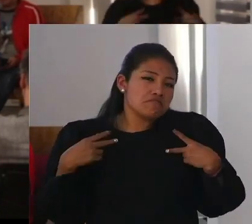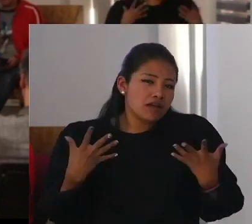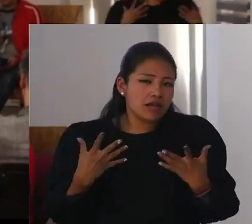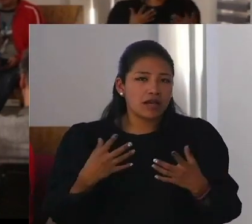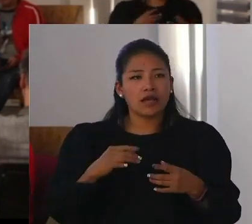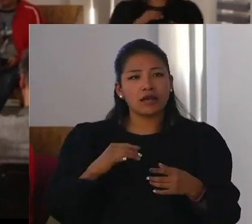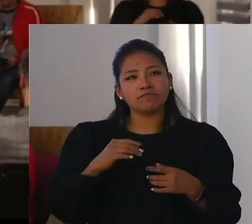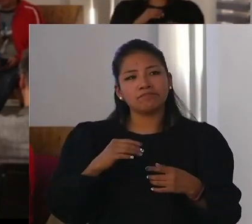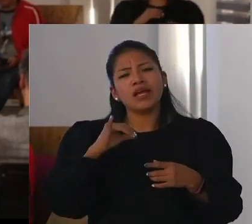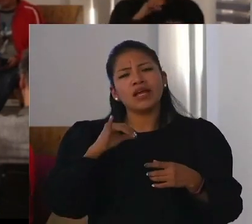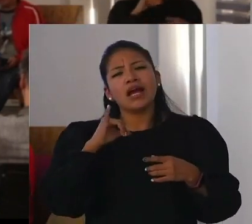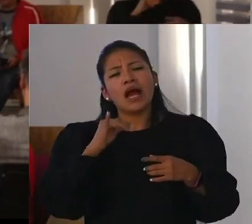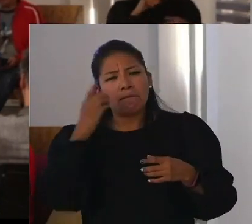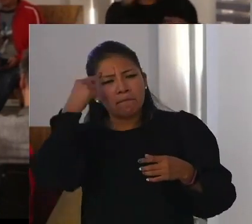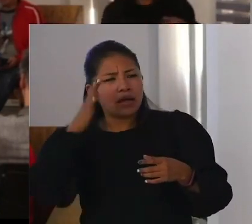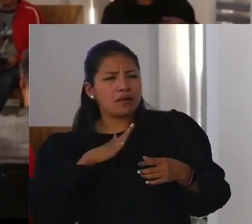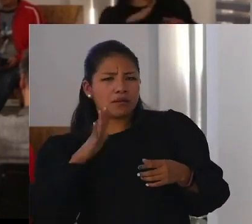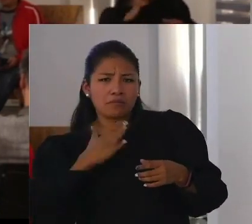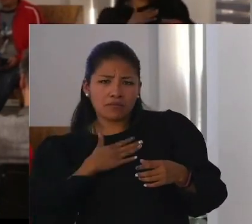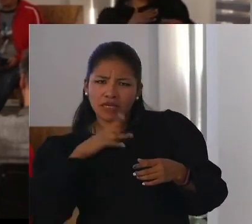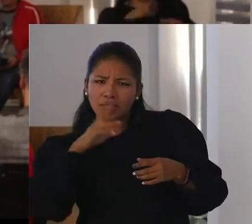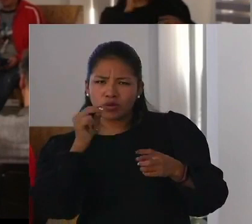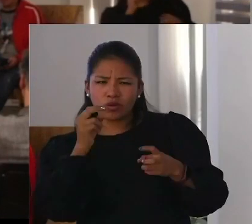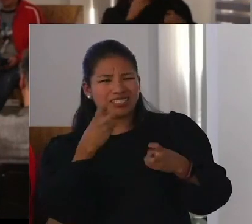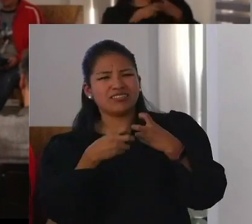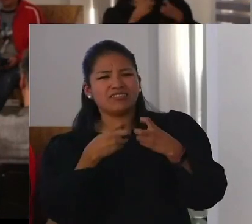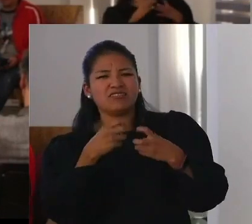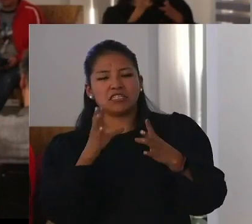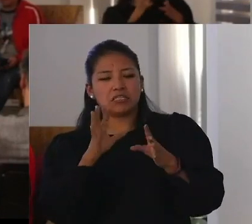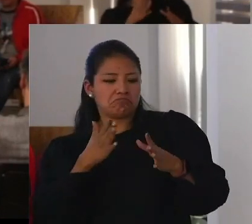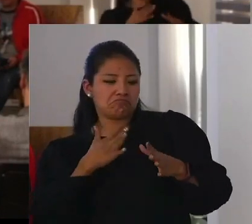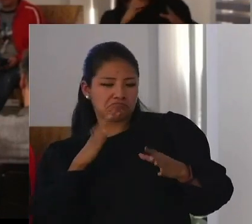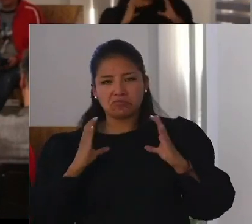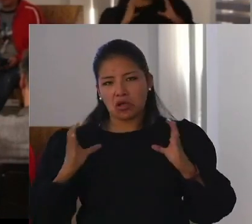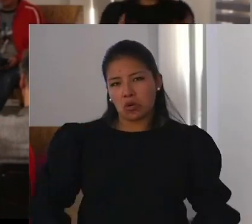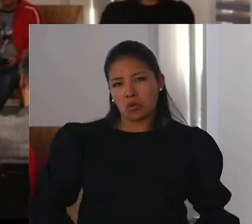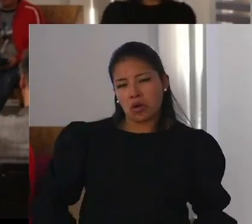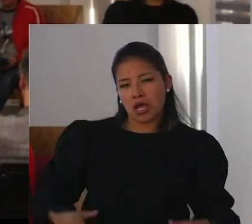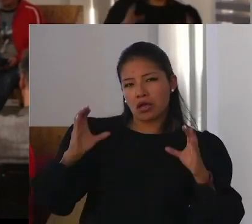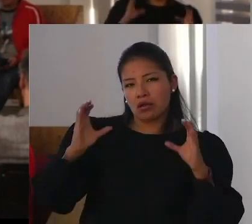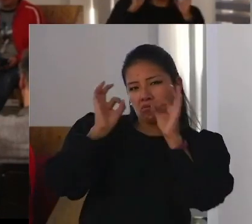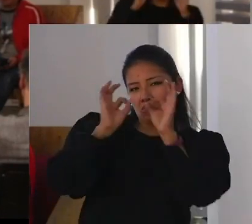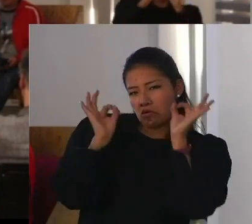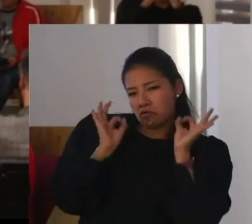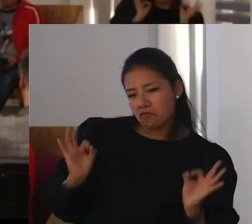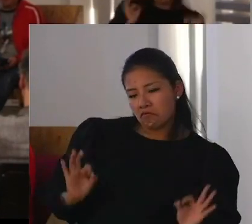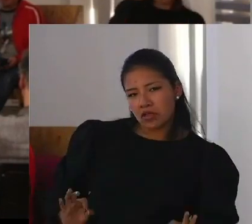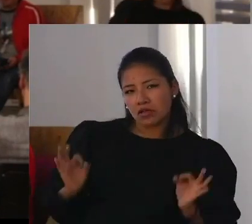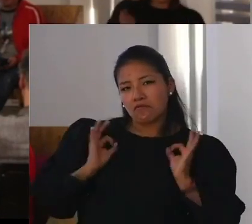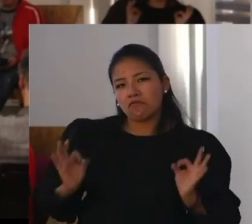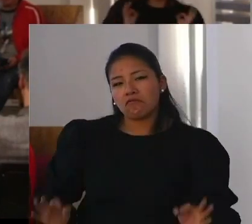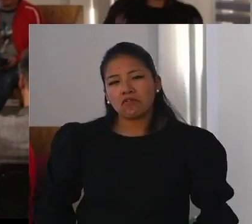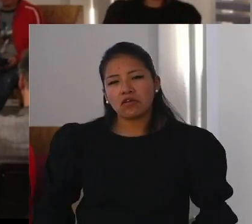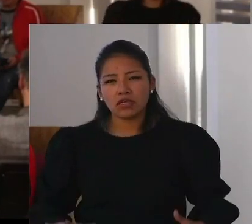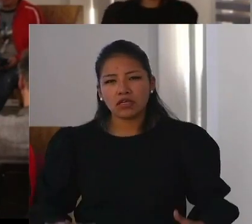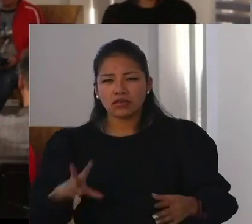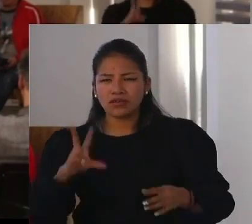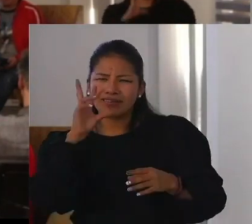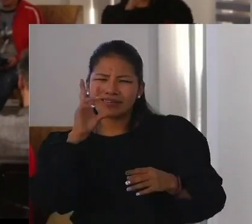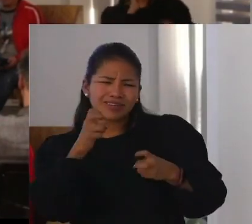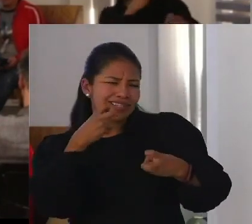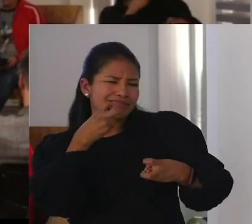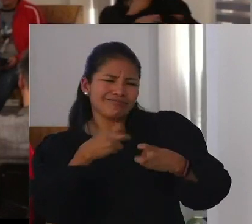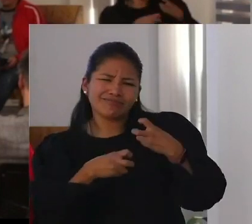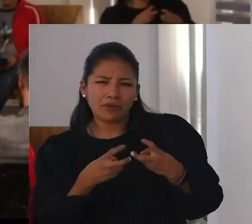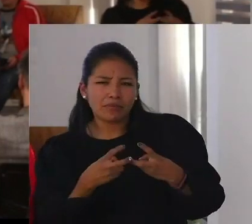físico no las limitaciones físicas no son tanto un problema para para mí